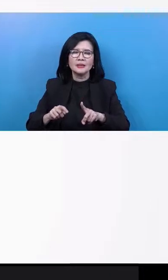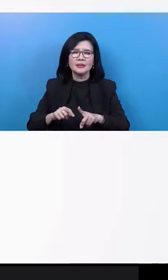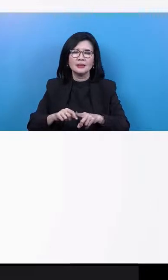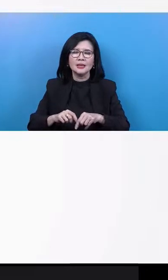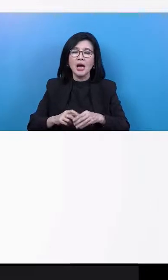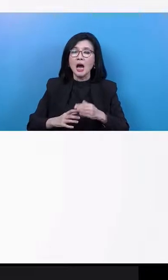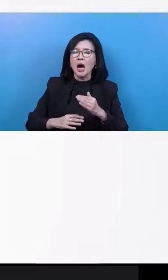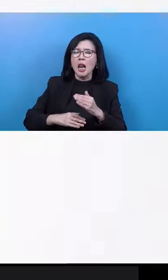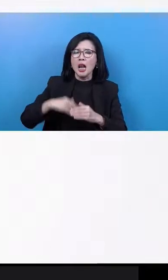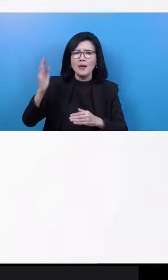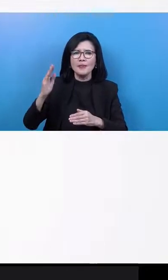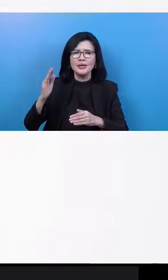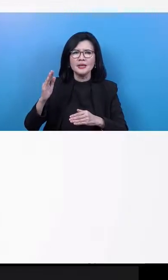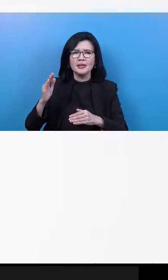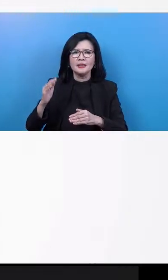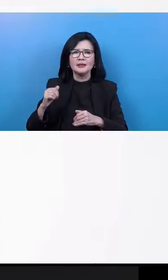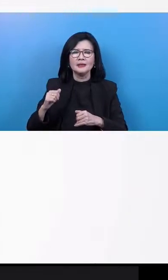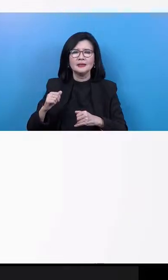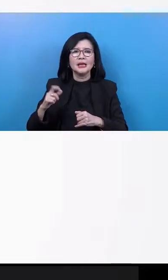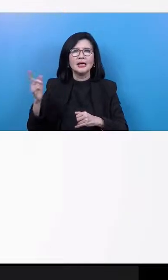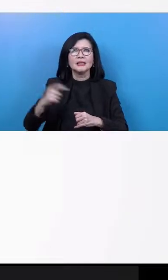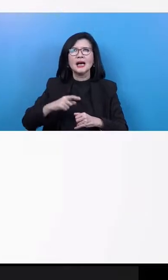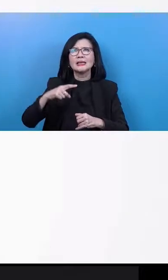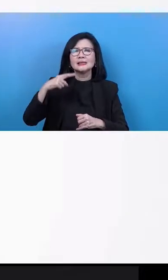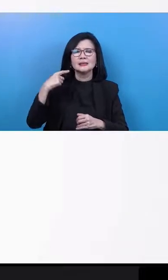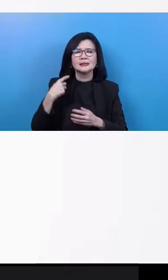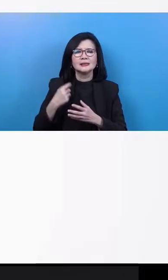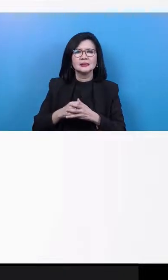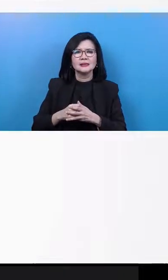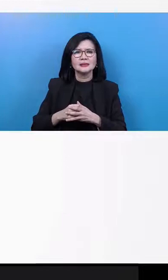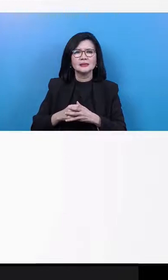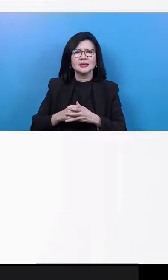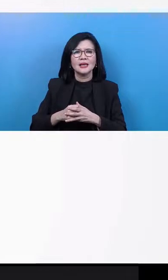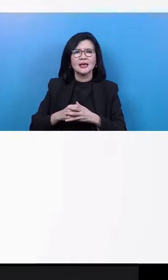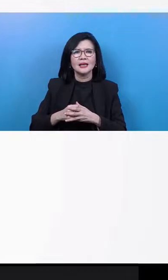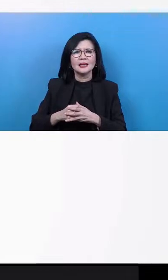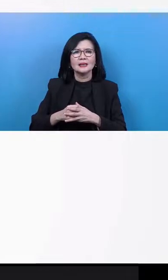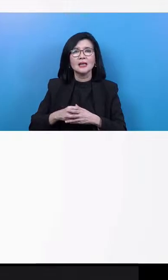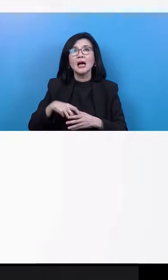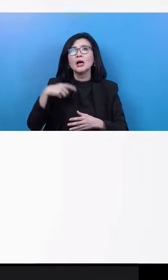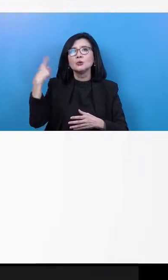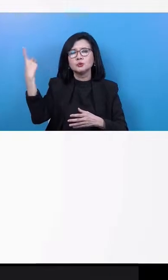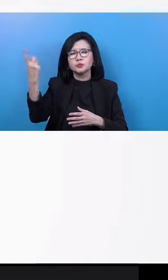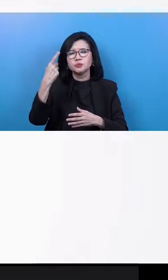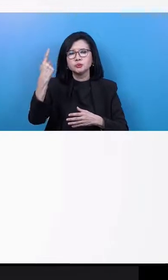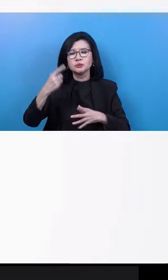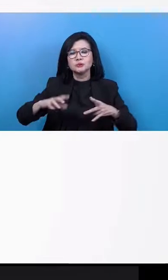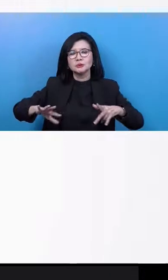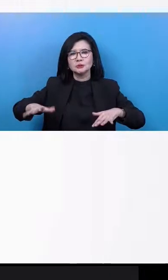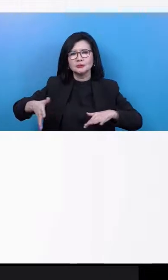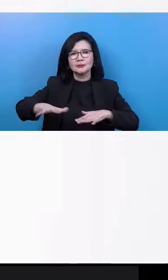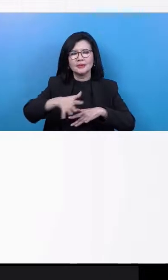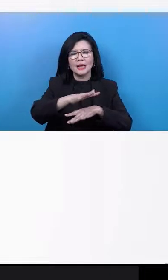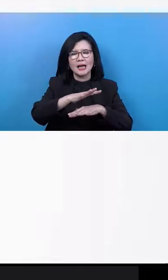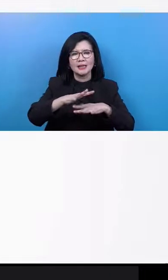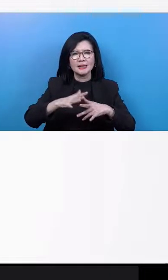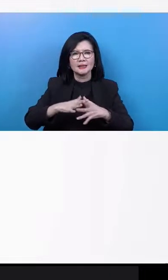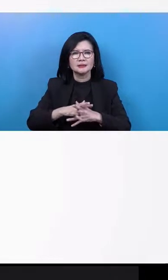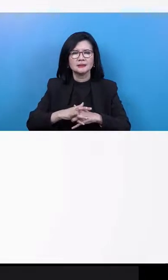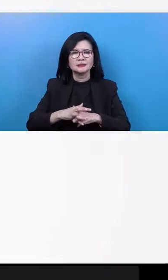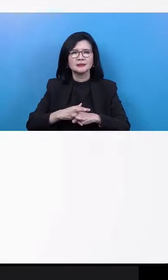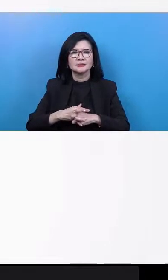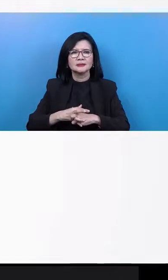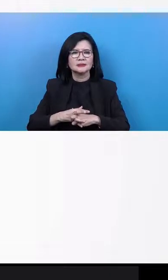el incremento de actividades volcanológicas y todas las afectaciones de estas amenazas geológicas que también se ve cada vez